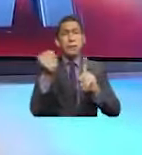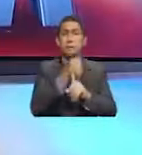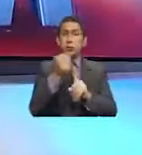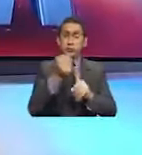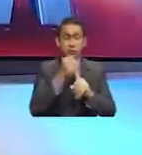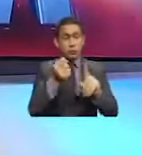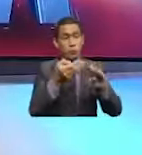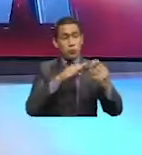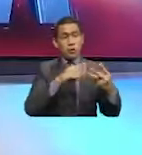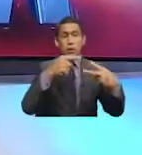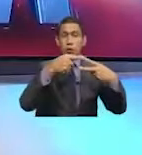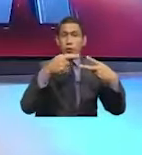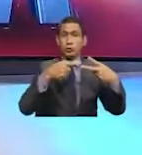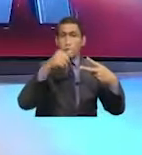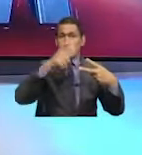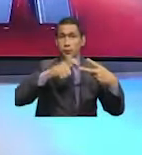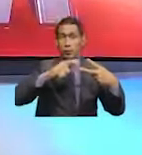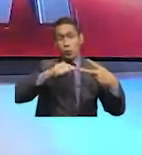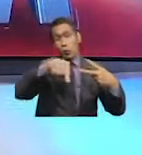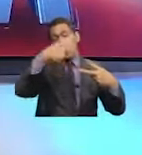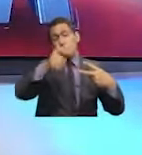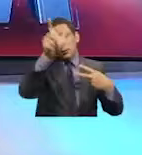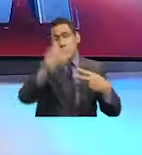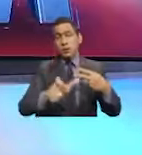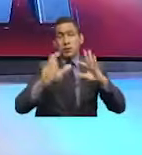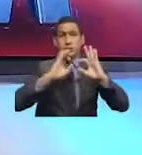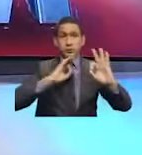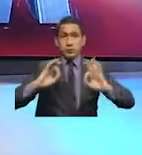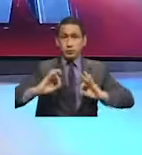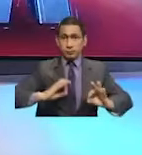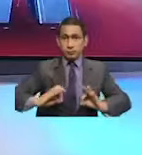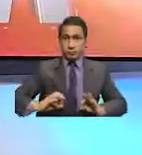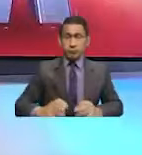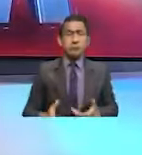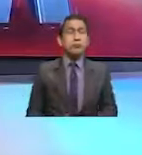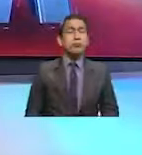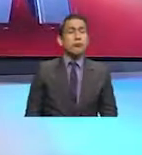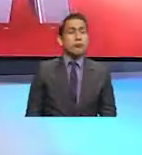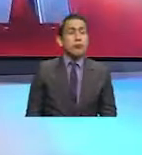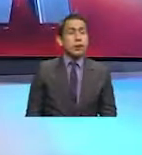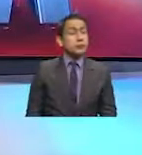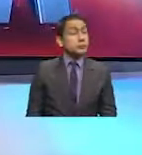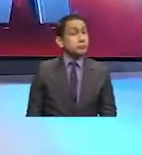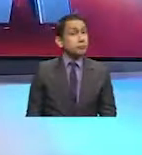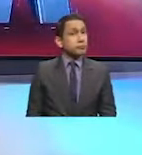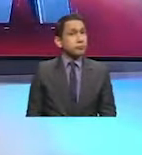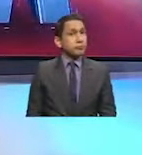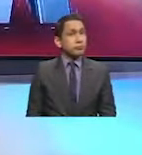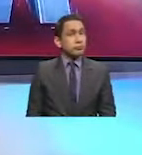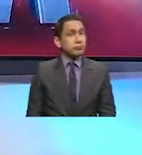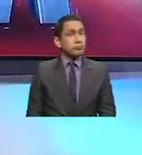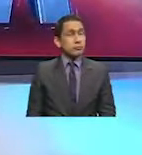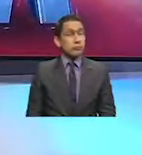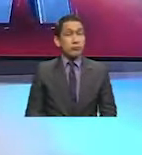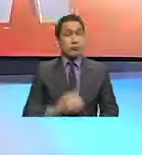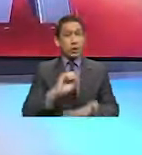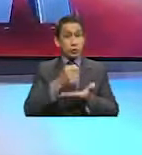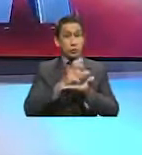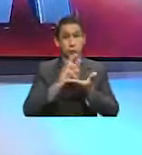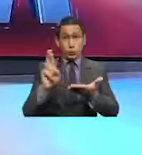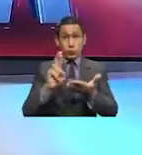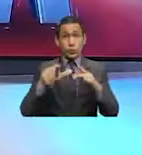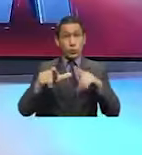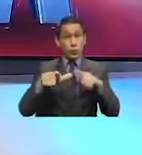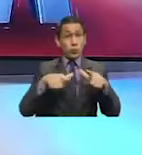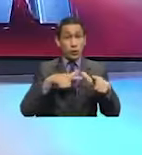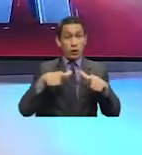dos personas y otra quedó herida. Esto se dio de un momento a otro y obviamente en las casas hay temor mientras la policía